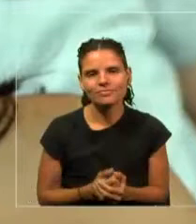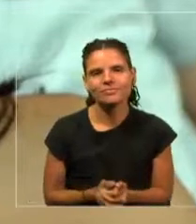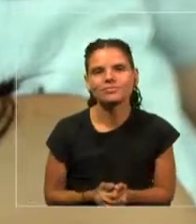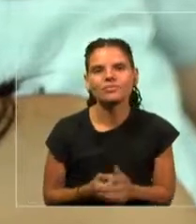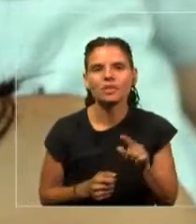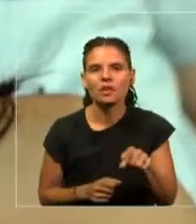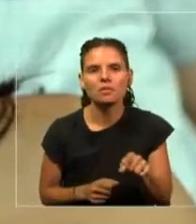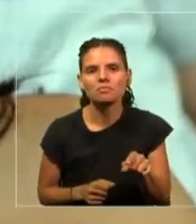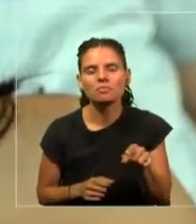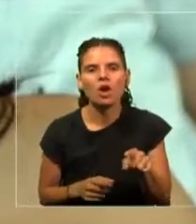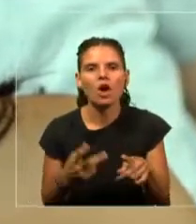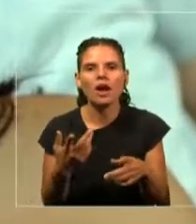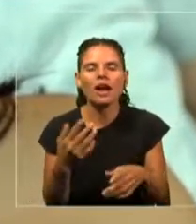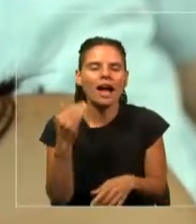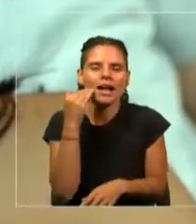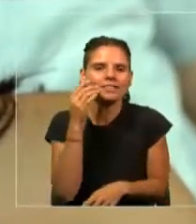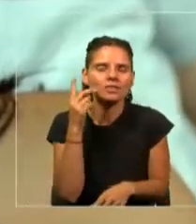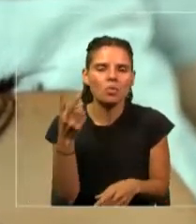de